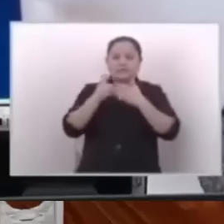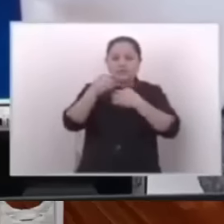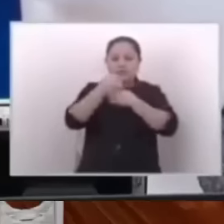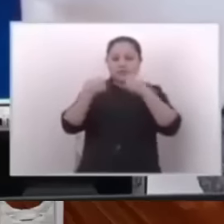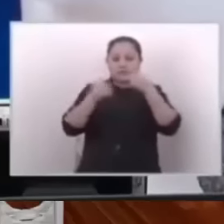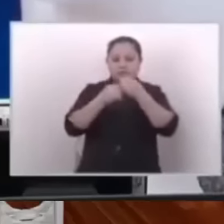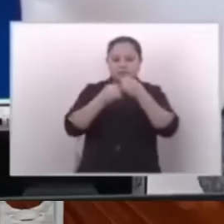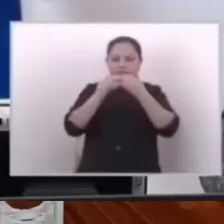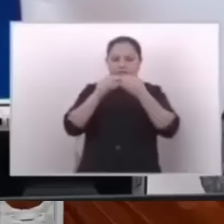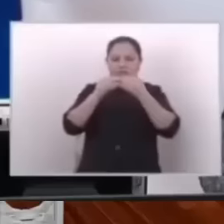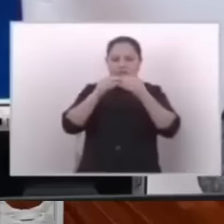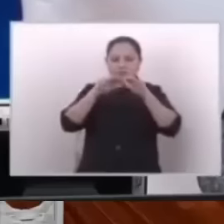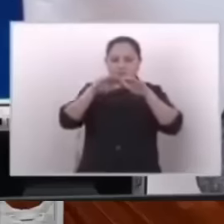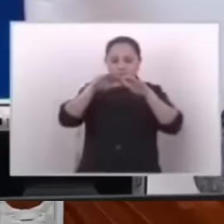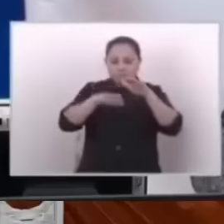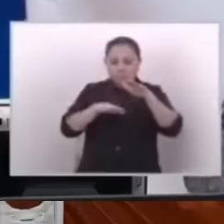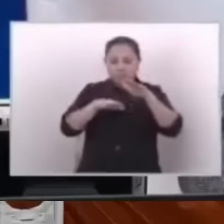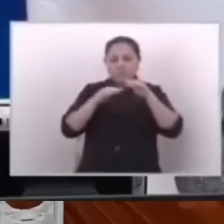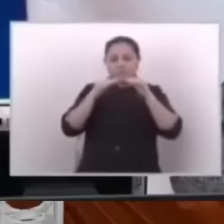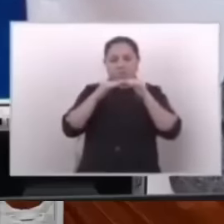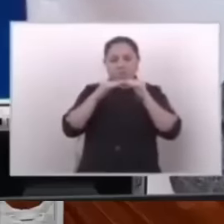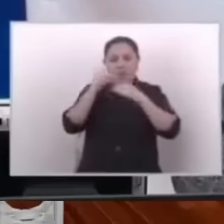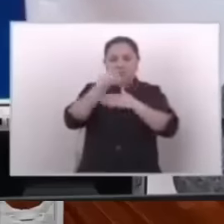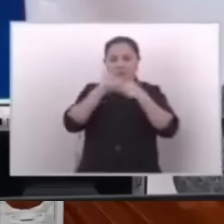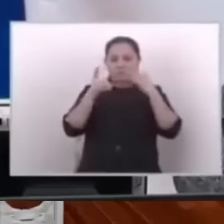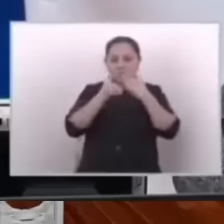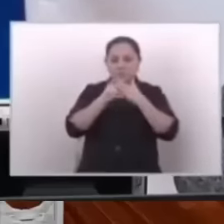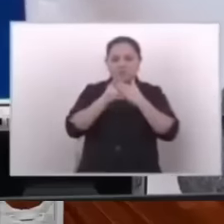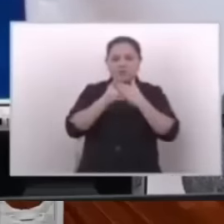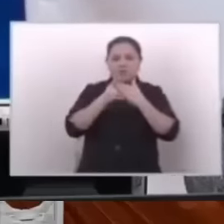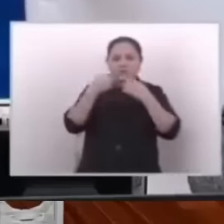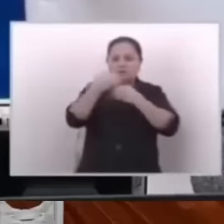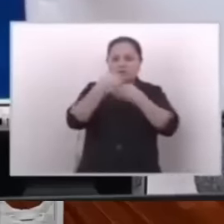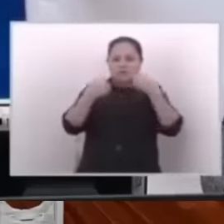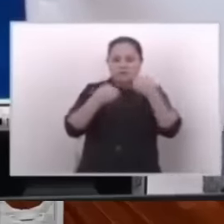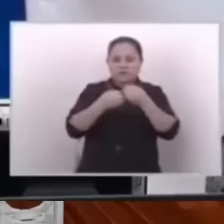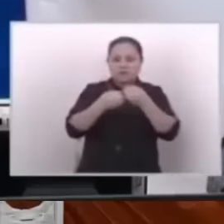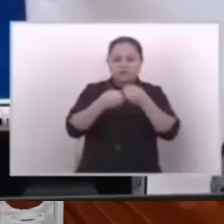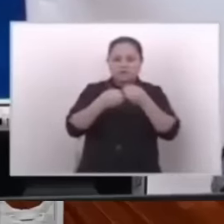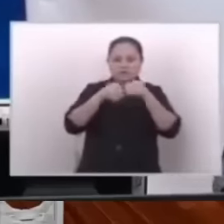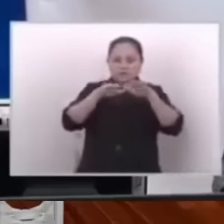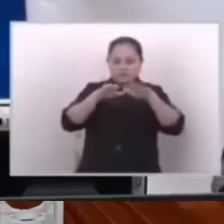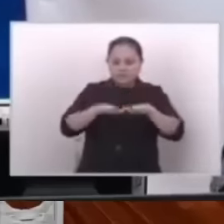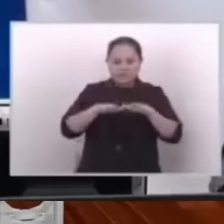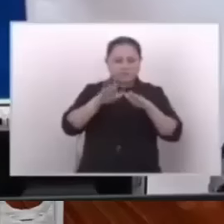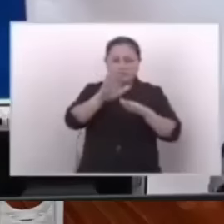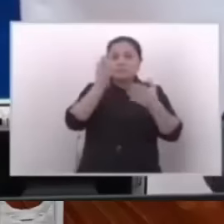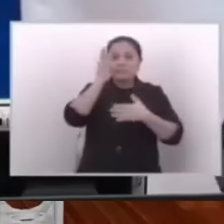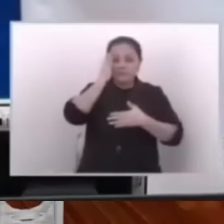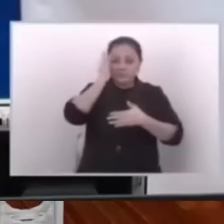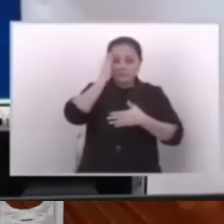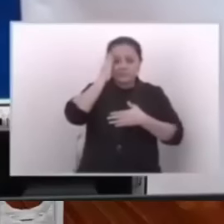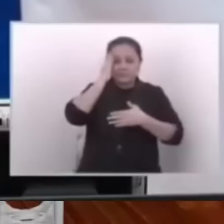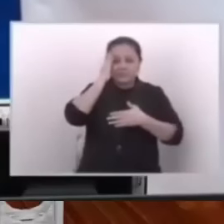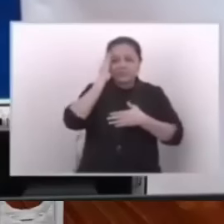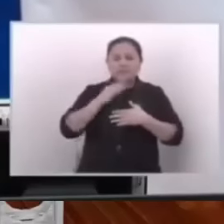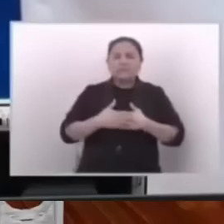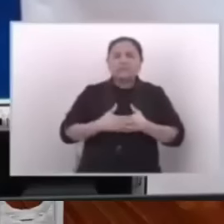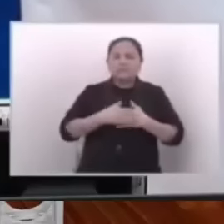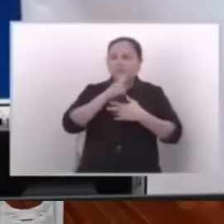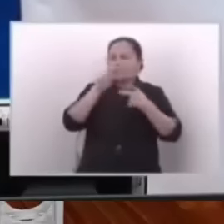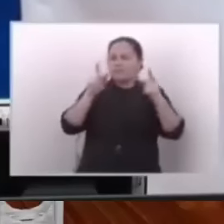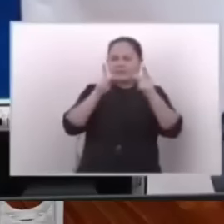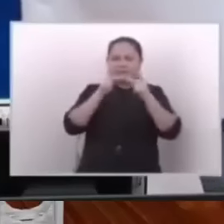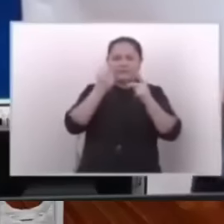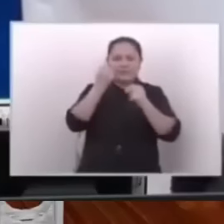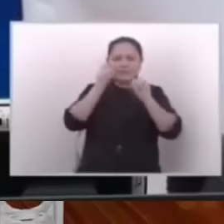oficina o el diputado de oficina, hágalo, usted es completamente libre de hacerlo. Entiendo perfectamente